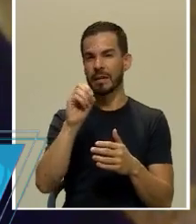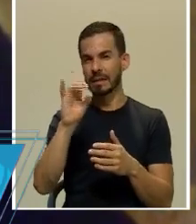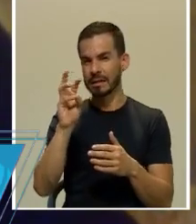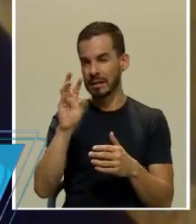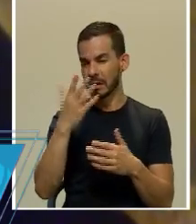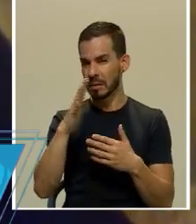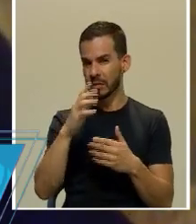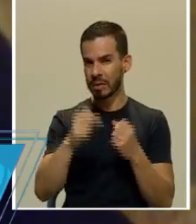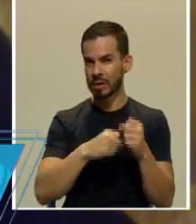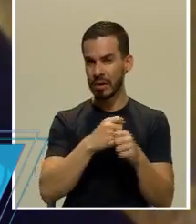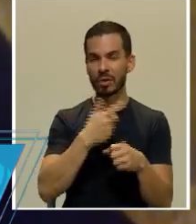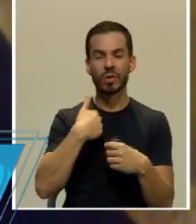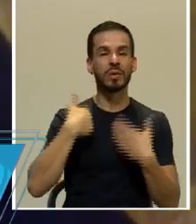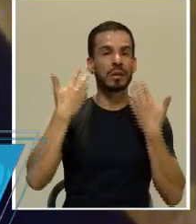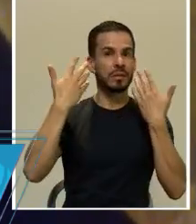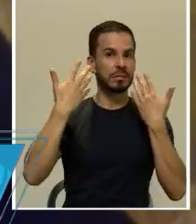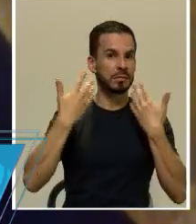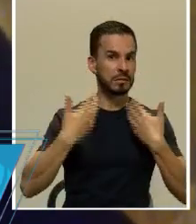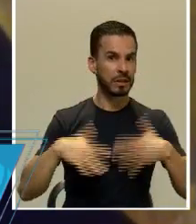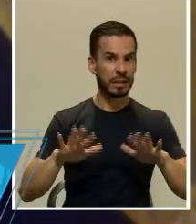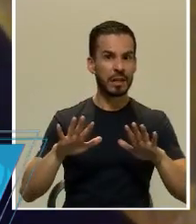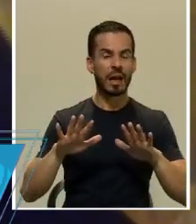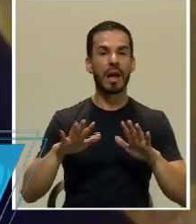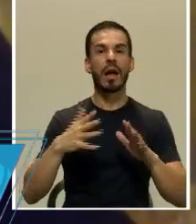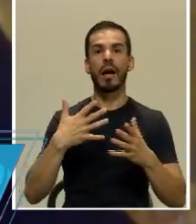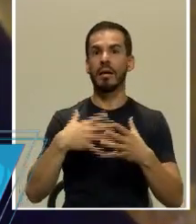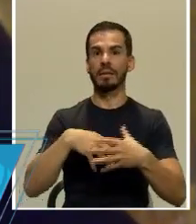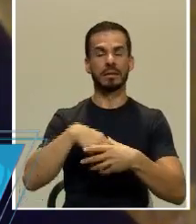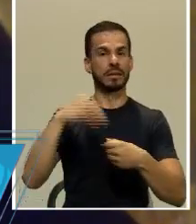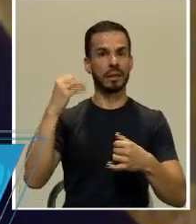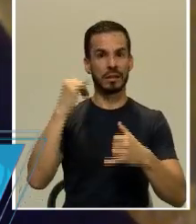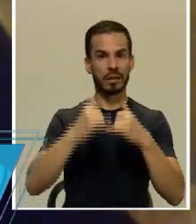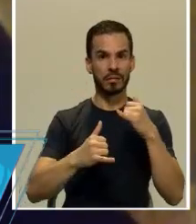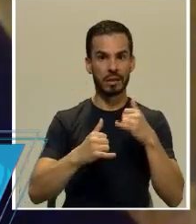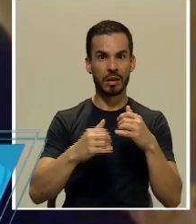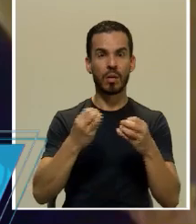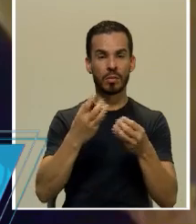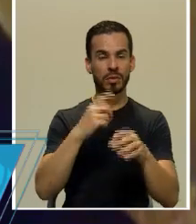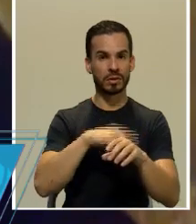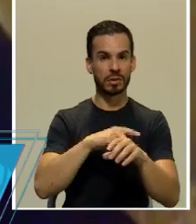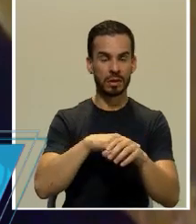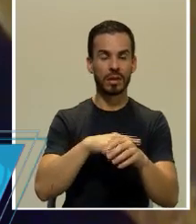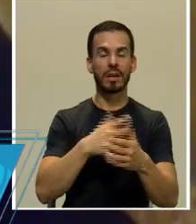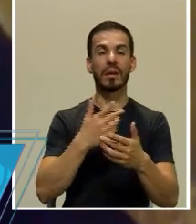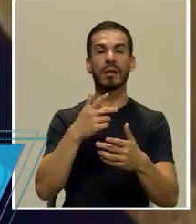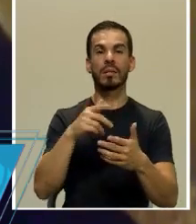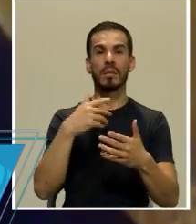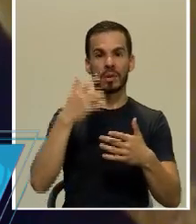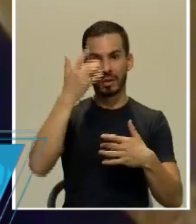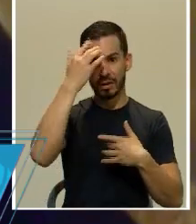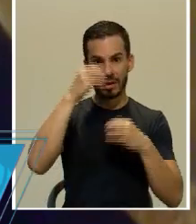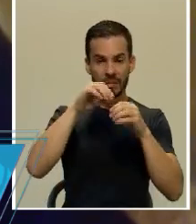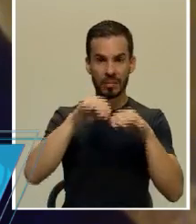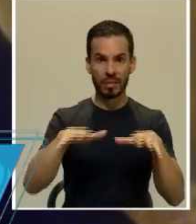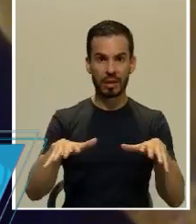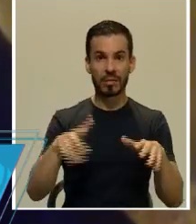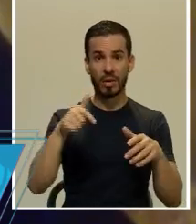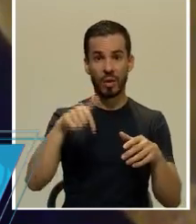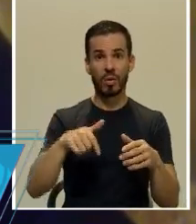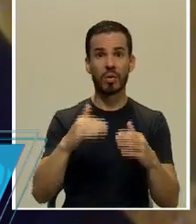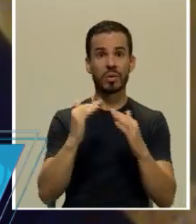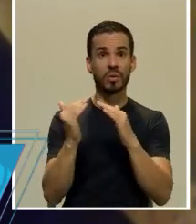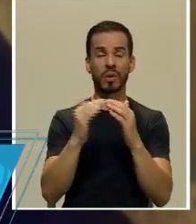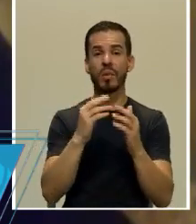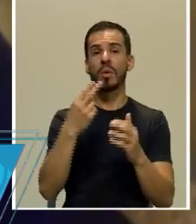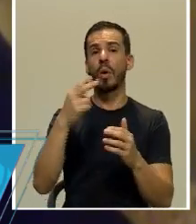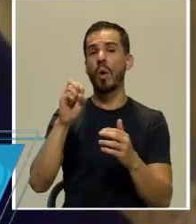2026, ya debiéramos definitivamente haber salido con bastante tiempo ya de la pandemia. Ya incluso hoy ciudades